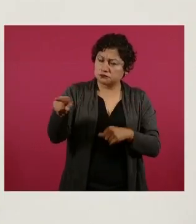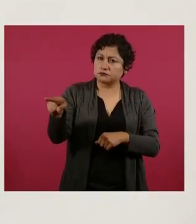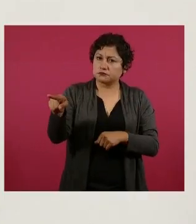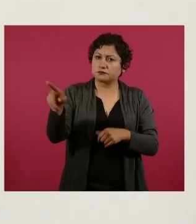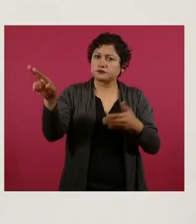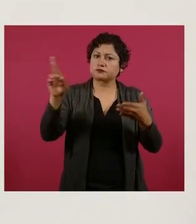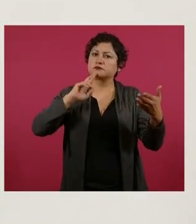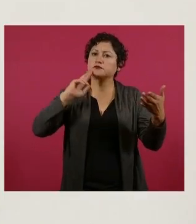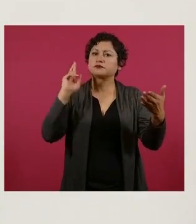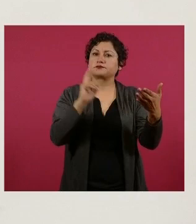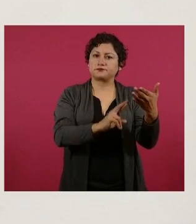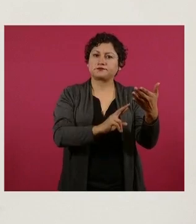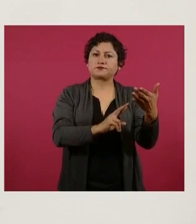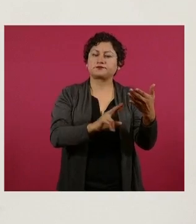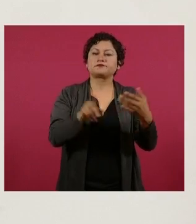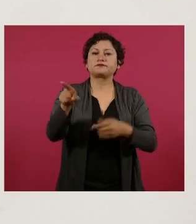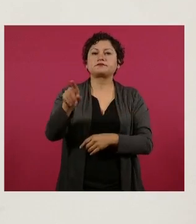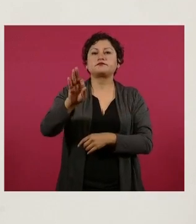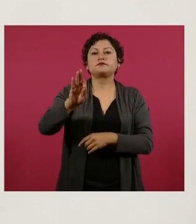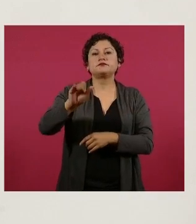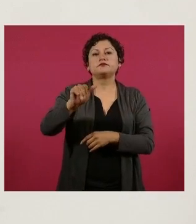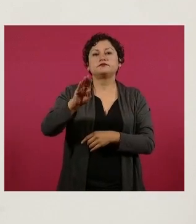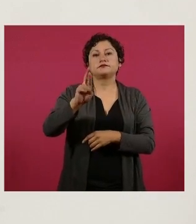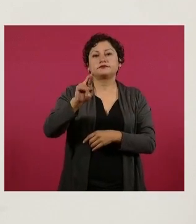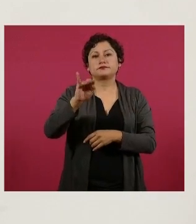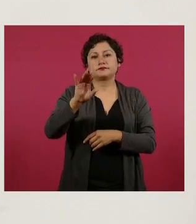que hizo Fabricio